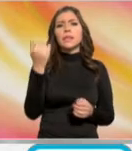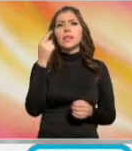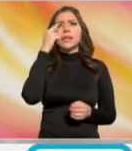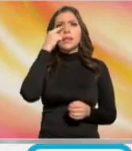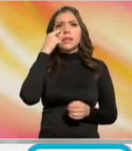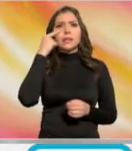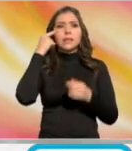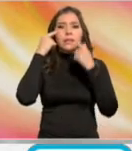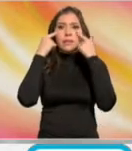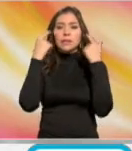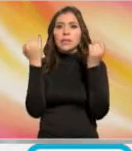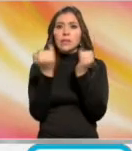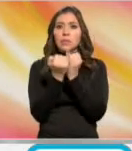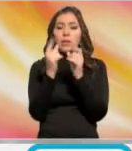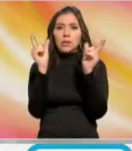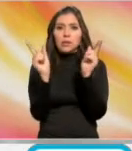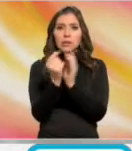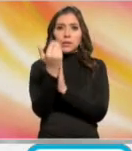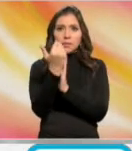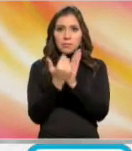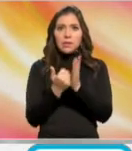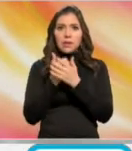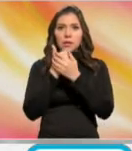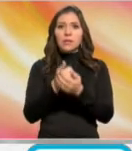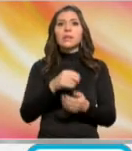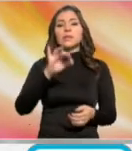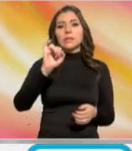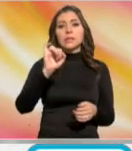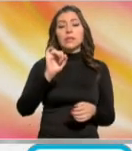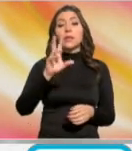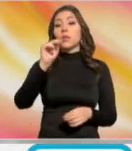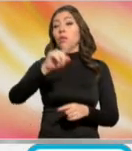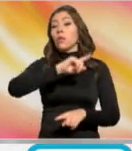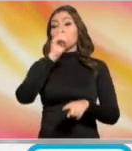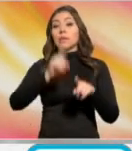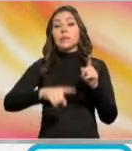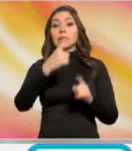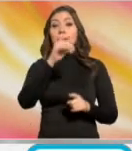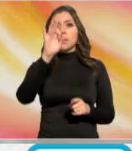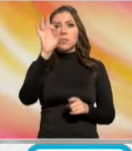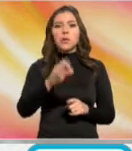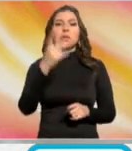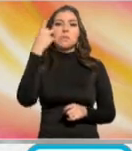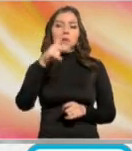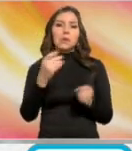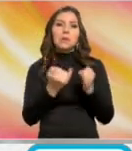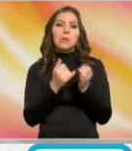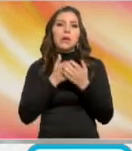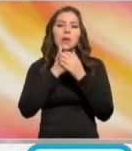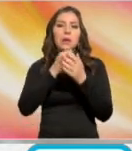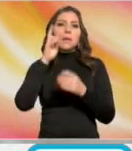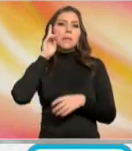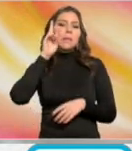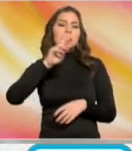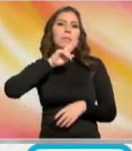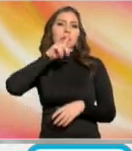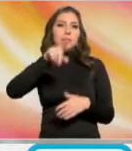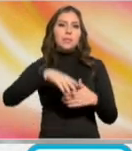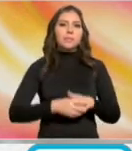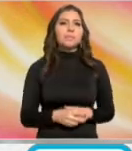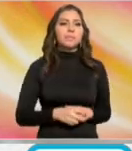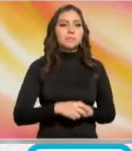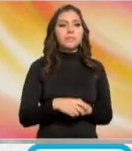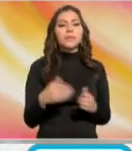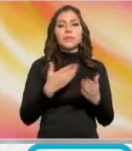se podrían disminuir? Mejoran ¿Ayuda? muchísimo. Sí, Sí. no se eliminan al 100%, pero mejoran muchísimo en su aspecto. Ok,